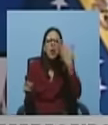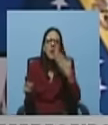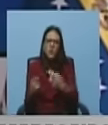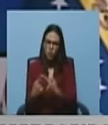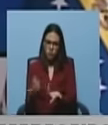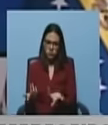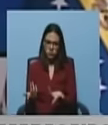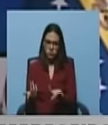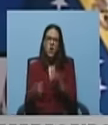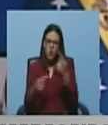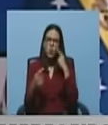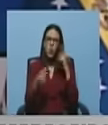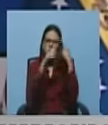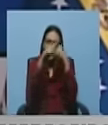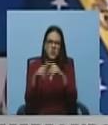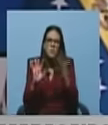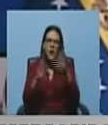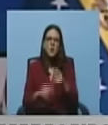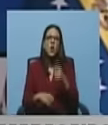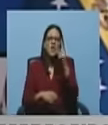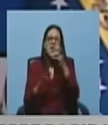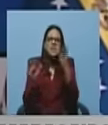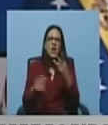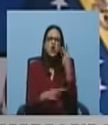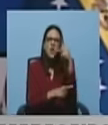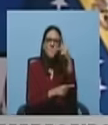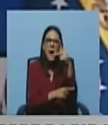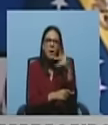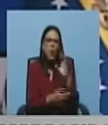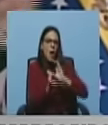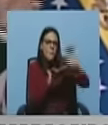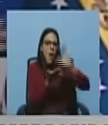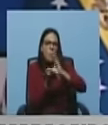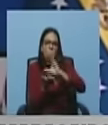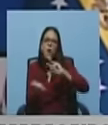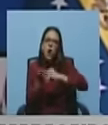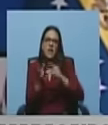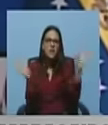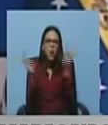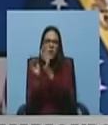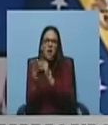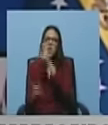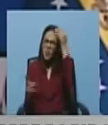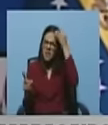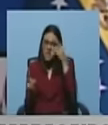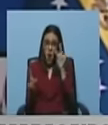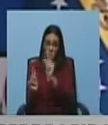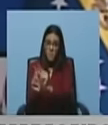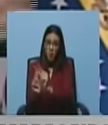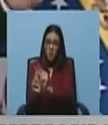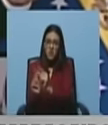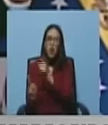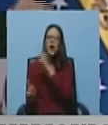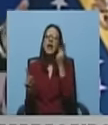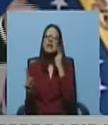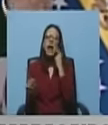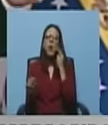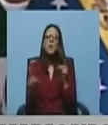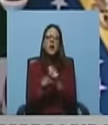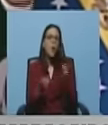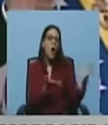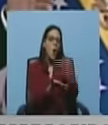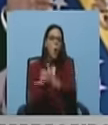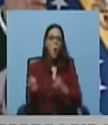si multiplica por 18 parroquias, a lo mejor tampoco es nada para él, que está acostumbrado a agarrar el